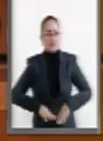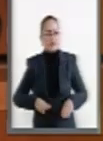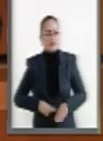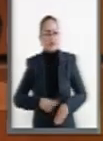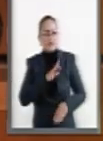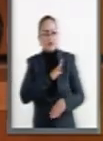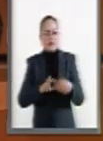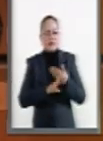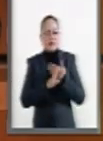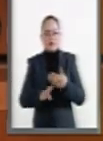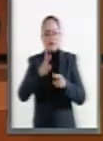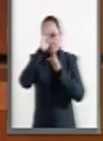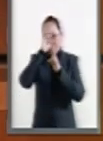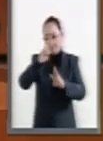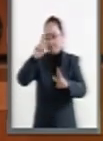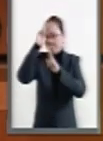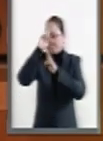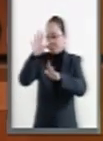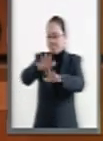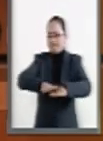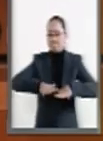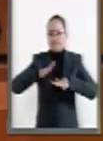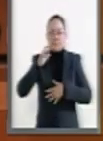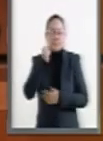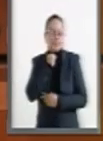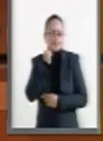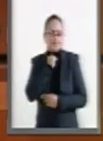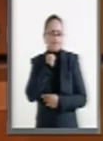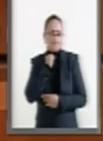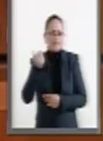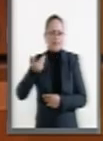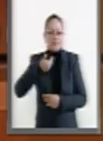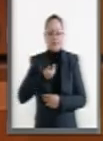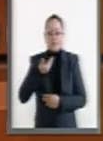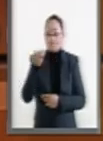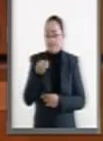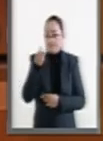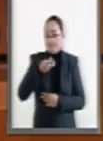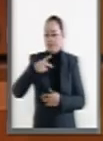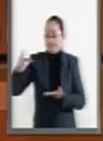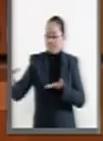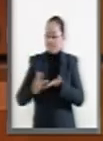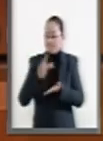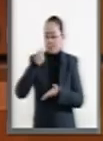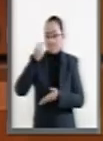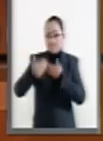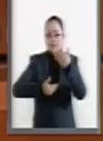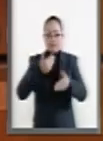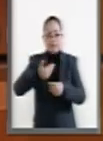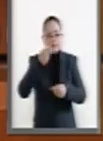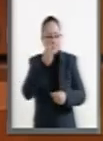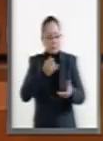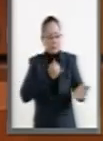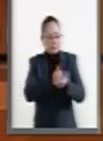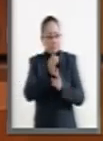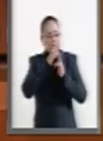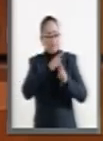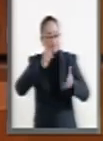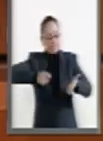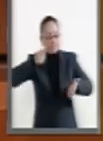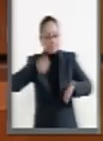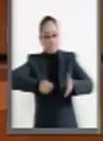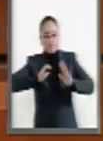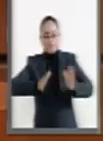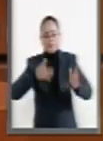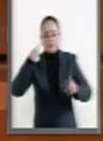comportamiento. Distinguidas y distinguidos senadores, solicito el respaldo de este pleno para avanzar el pronto dictamen de esta iniciativa,